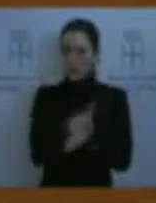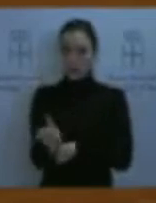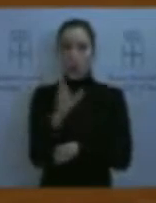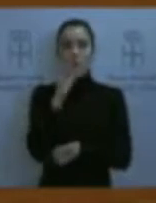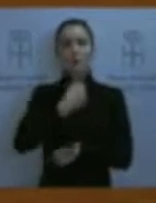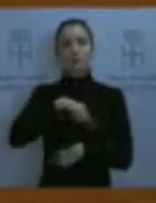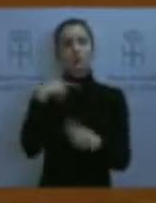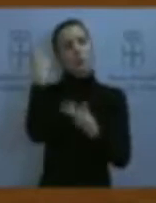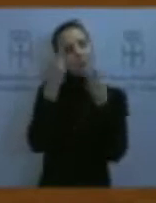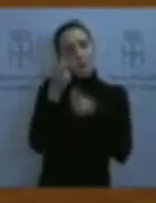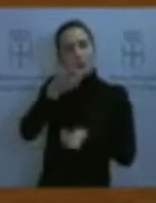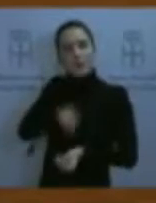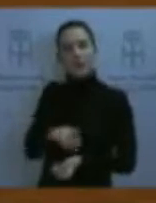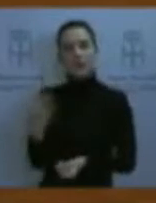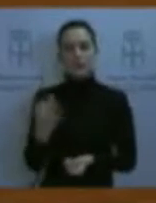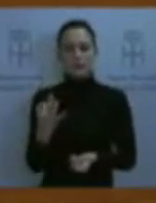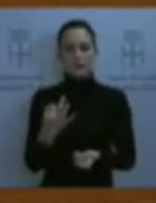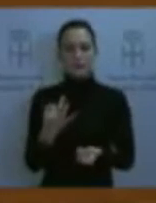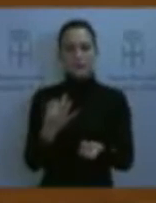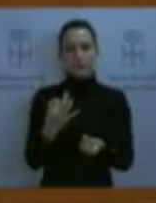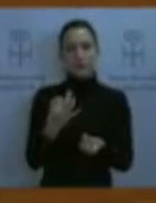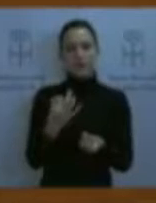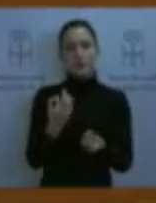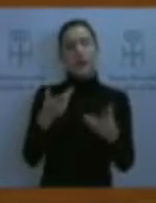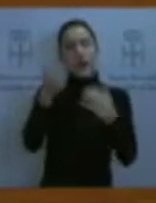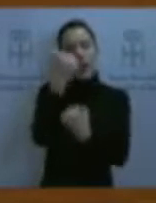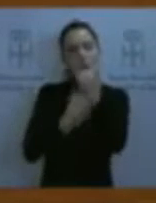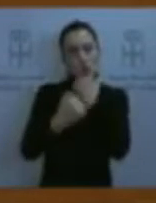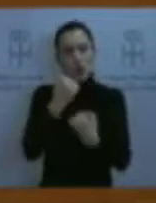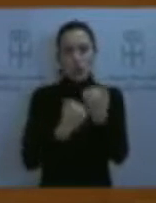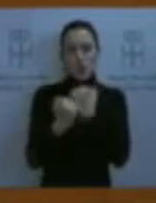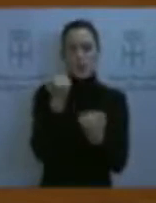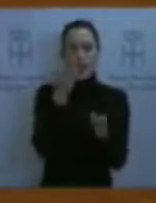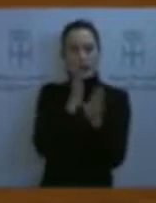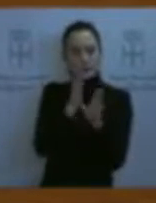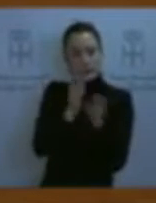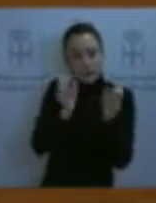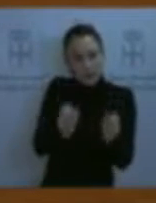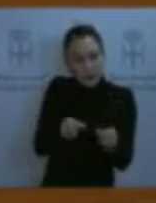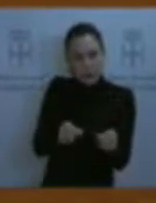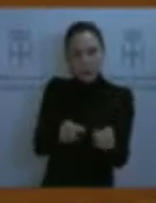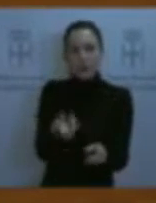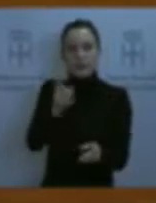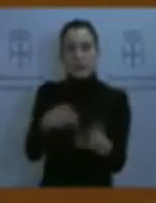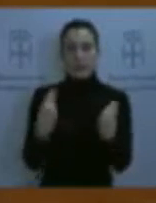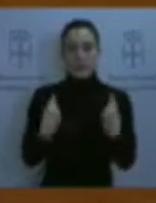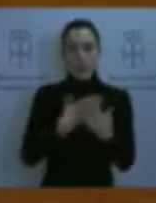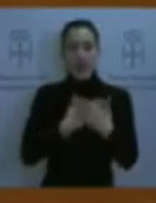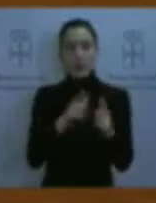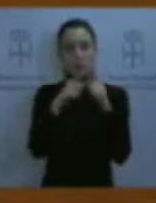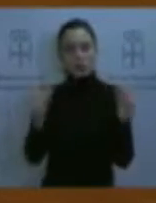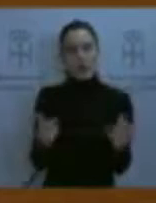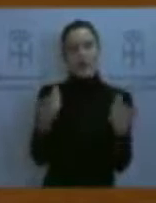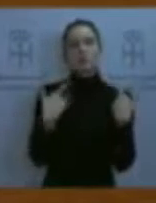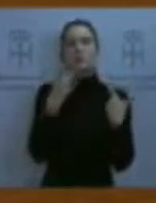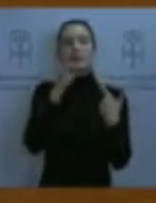deterioro del tejido económico y de la vida en el campo asturiano a políticas de ámbito estatal y también europeo,